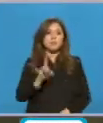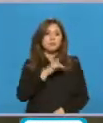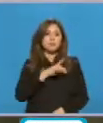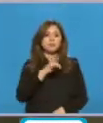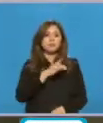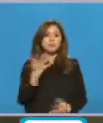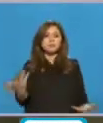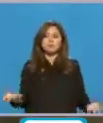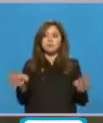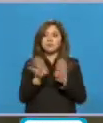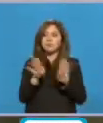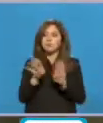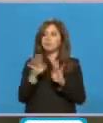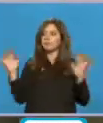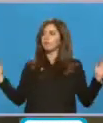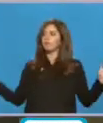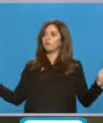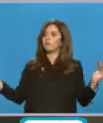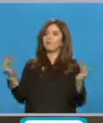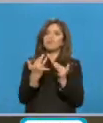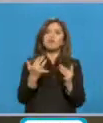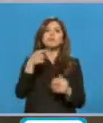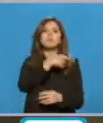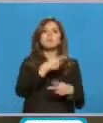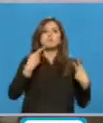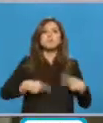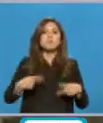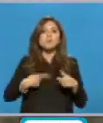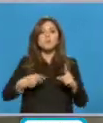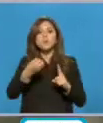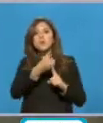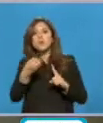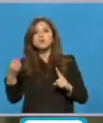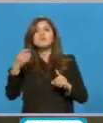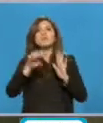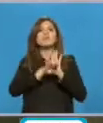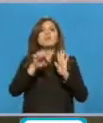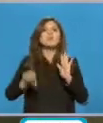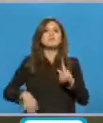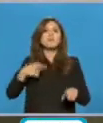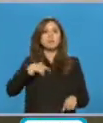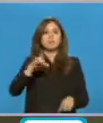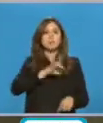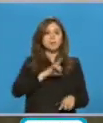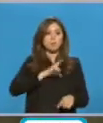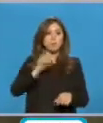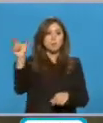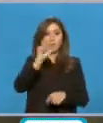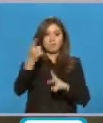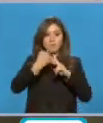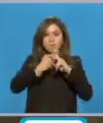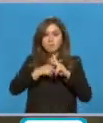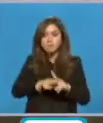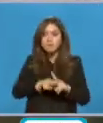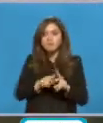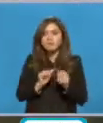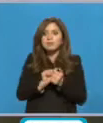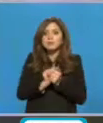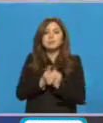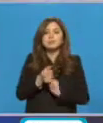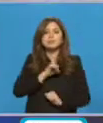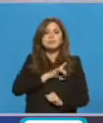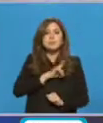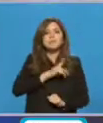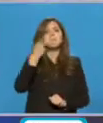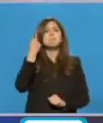dijo, uy, de aquí Claro. no los A paramos. los organizadores, yo creo que los organizadores tuvieron miedo desde que empezó aquello. Pero la verdad es que